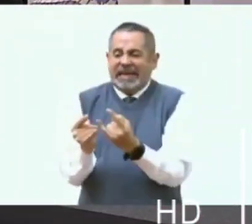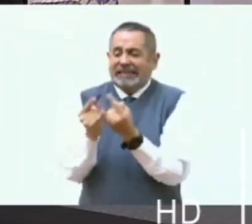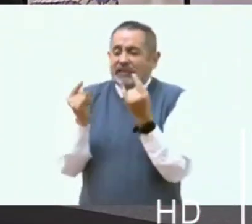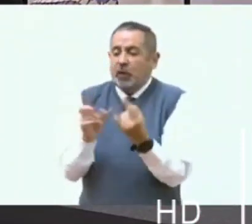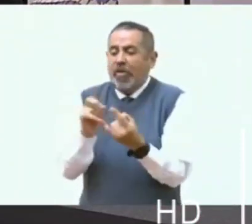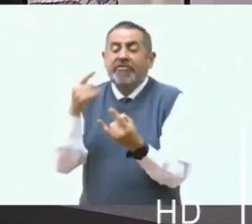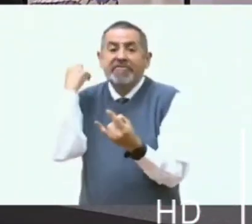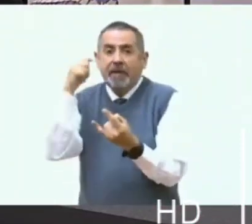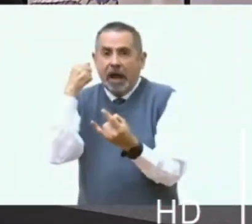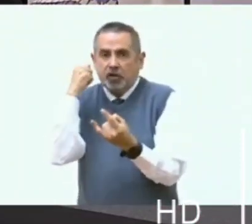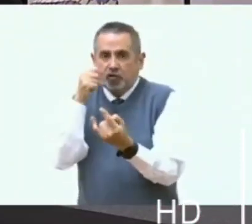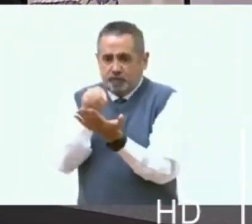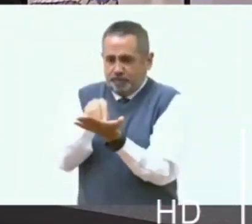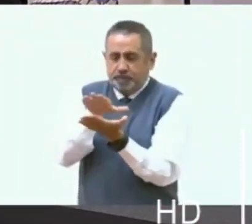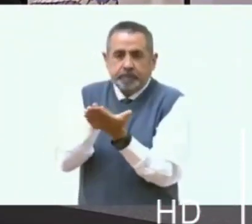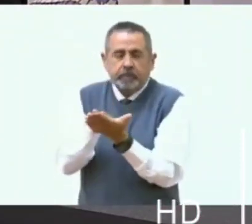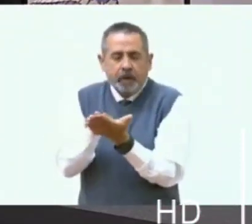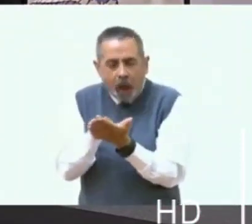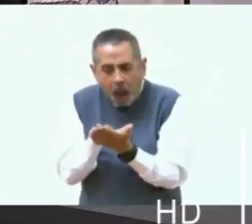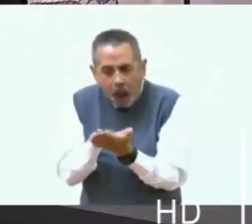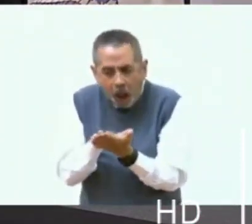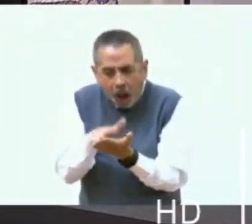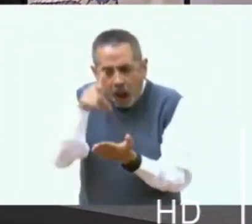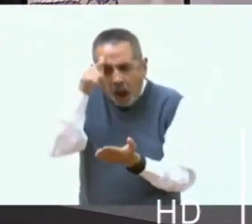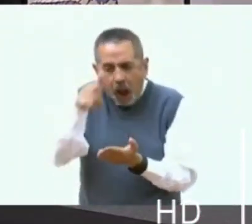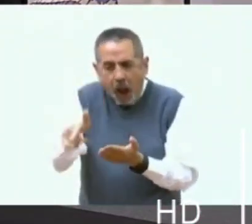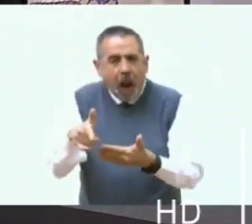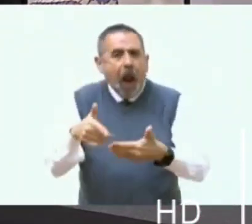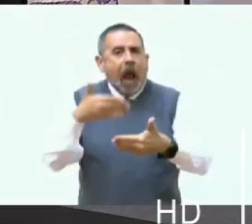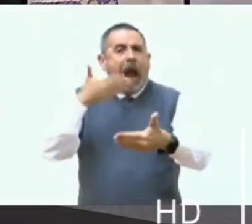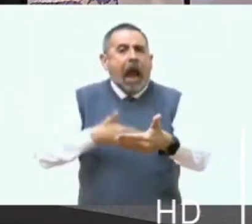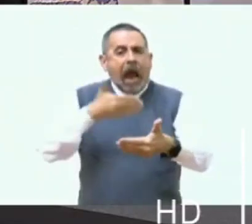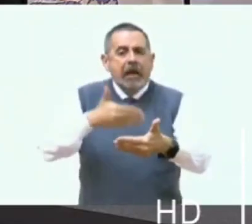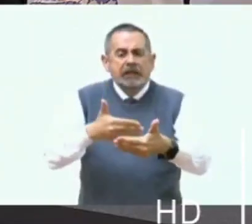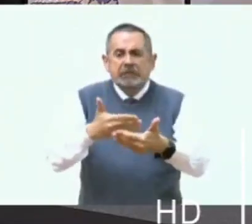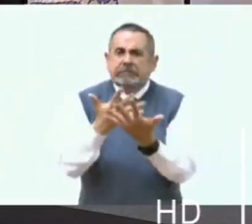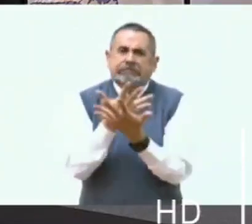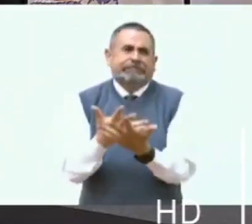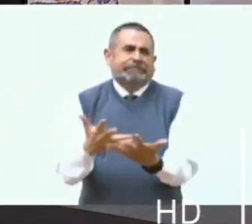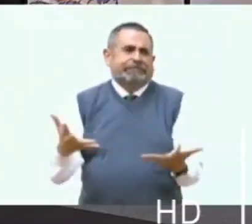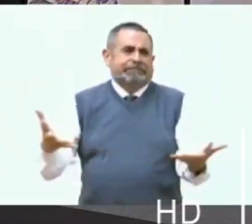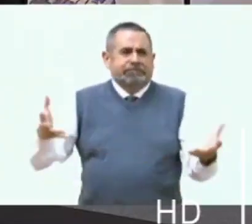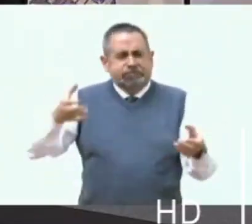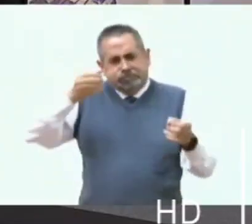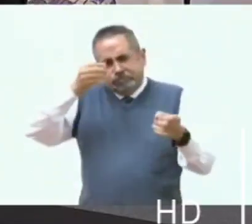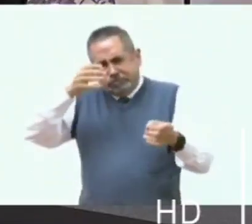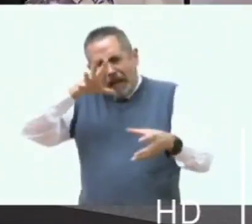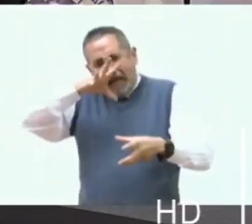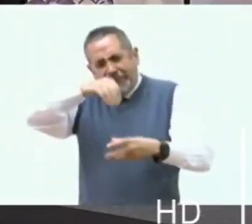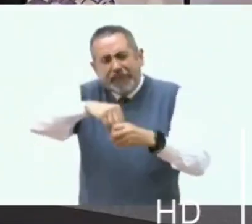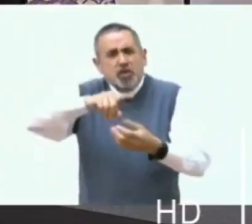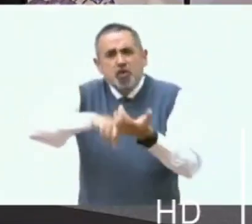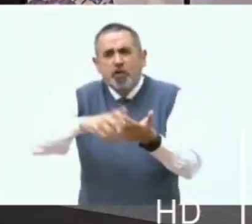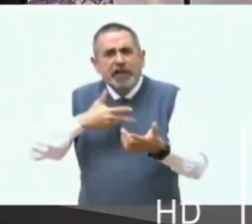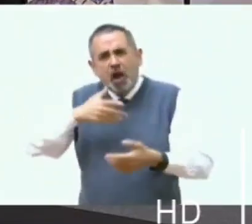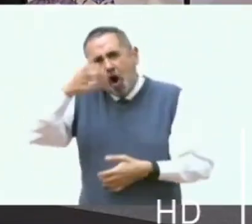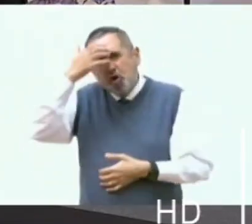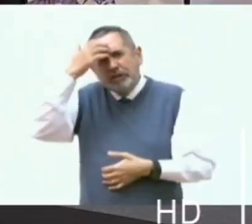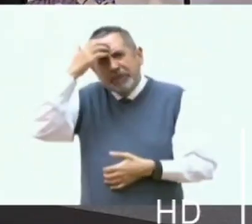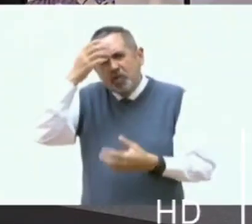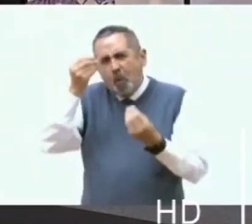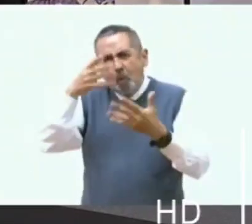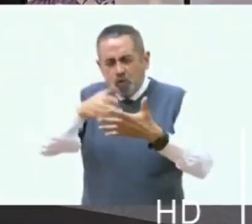entonces, comprendí que un archivo es un oasis, es un centro de conocimiento, que es la música que evita